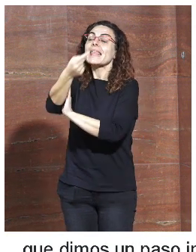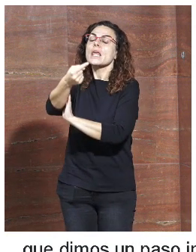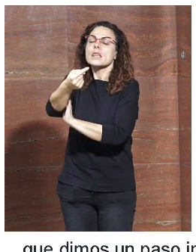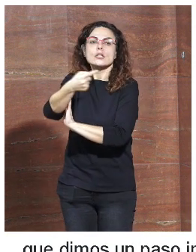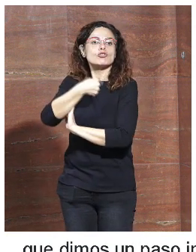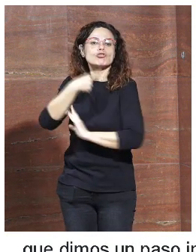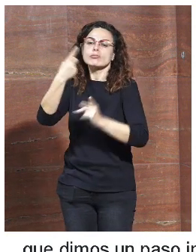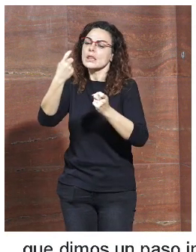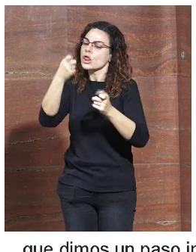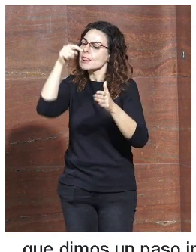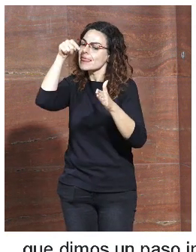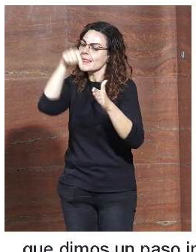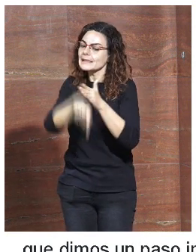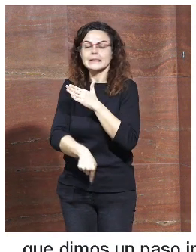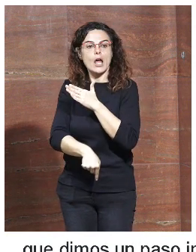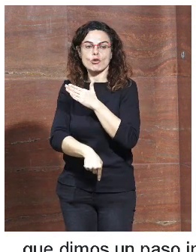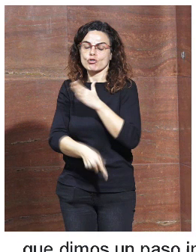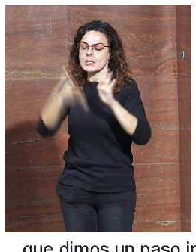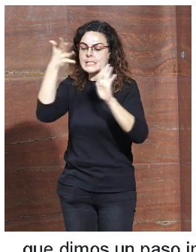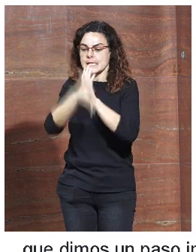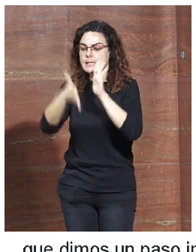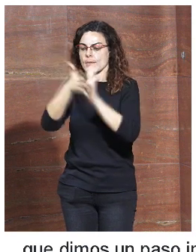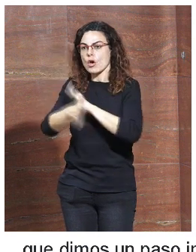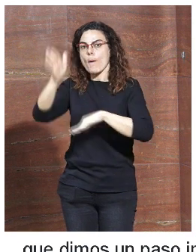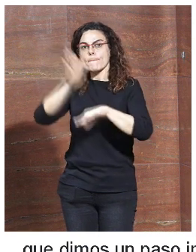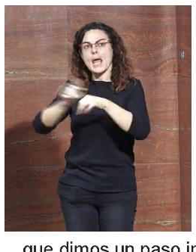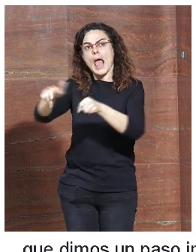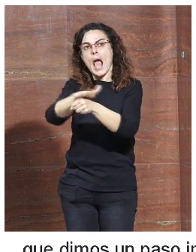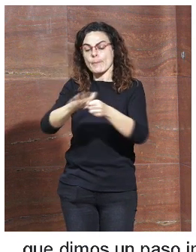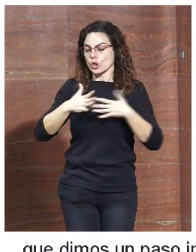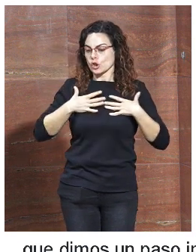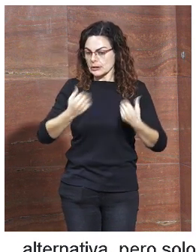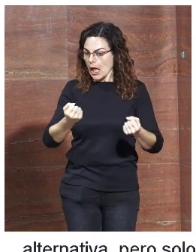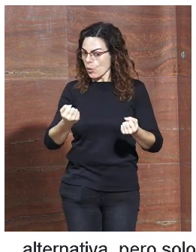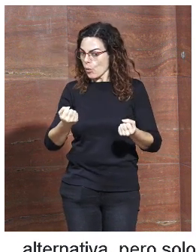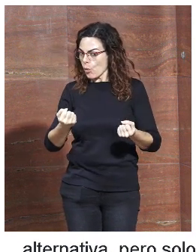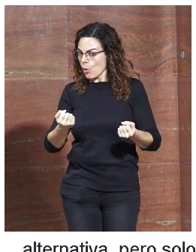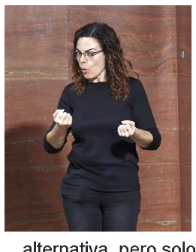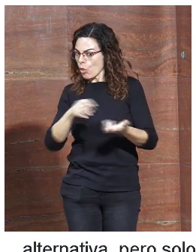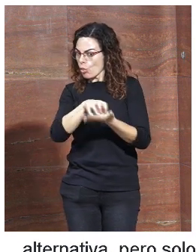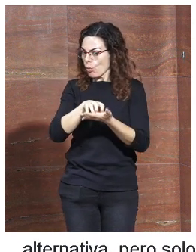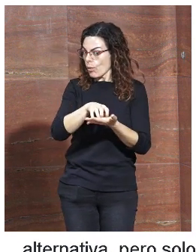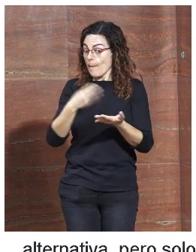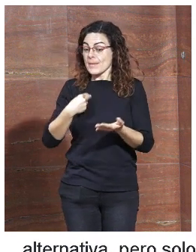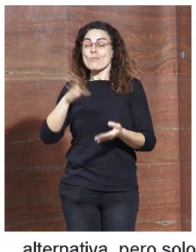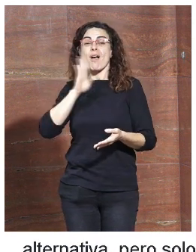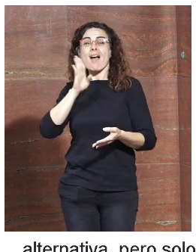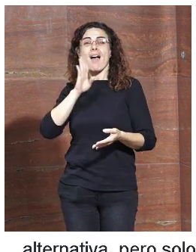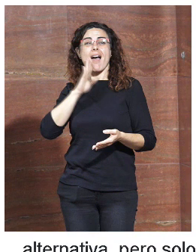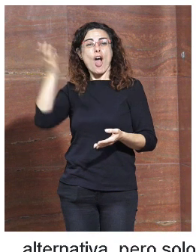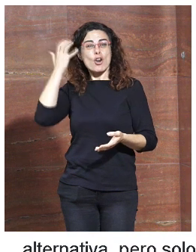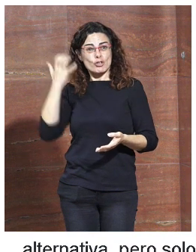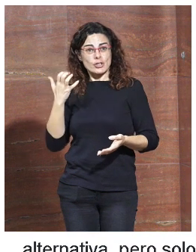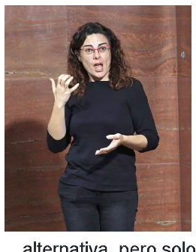un desarrollo que sirva para que no sea cuestionado ni en el ámbito de la salud, porque lo que contaba Rosana, ¿con las mujeres con